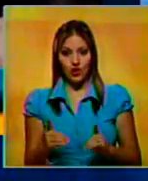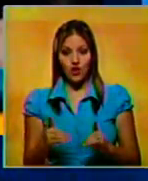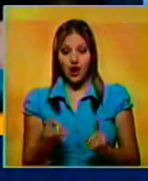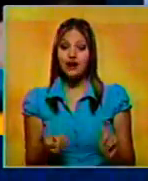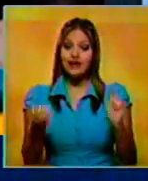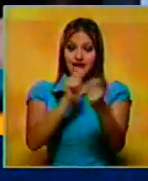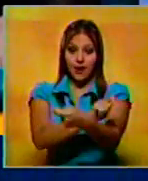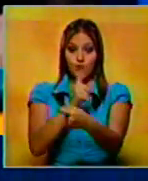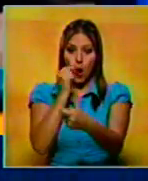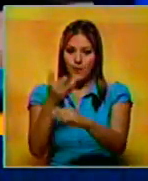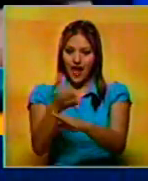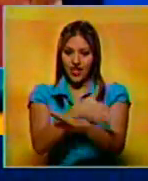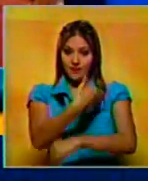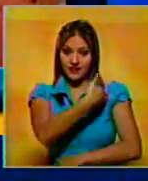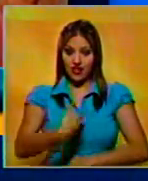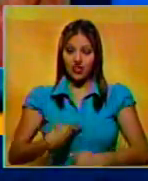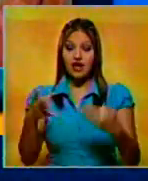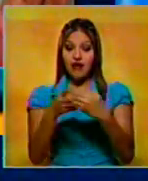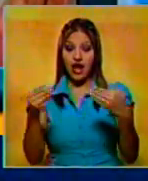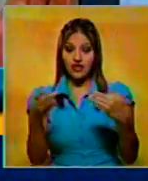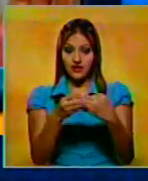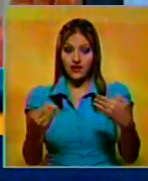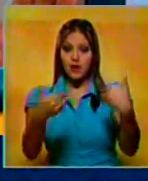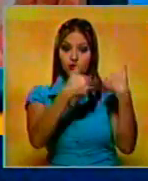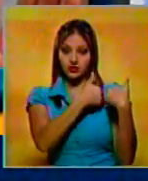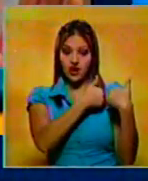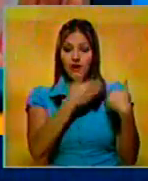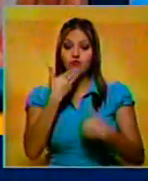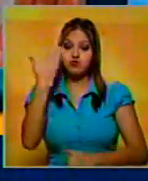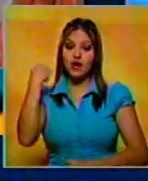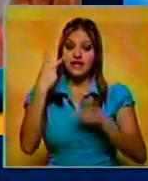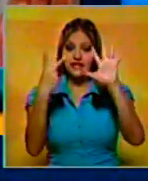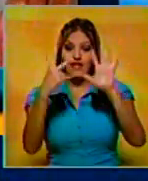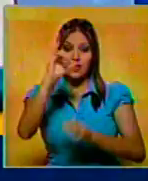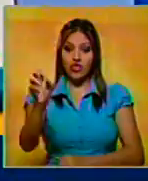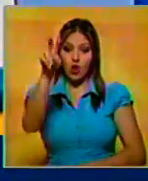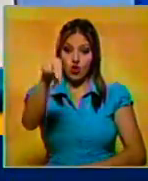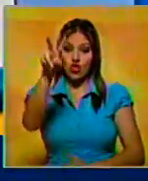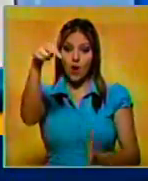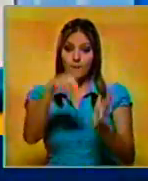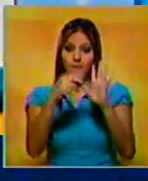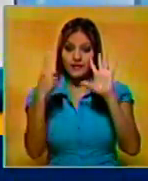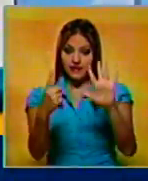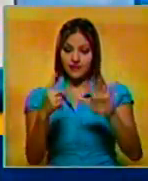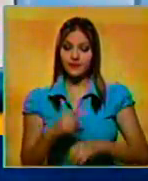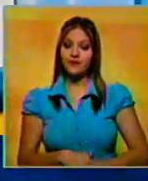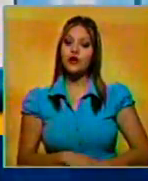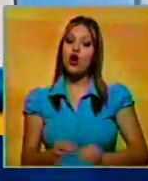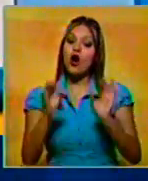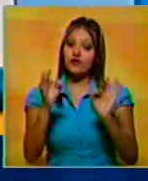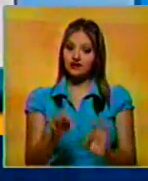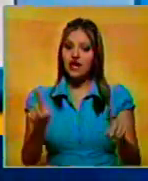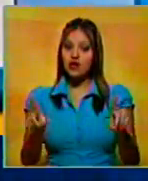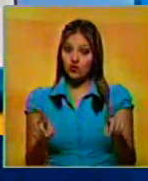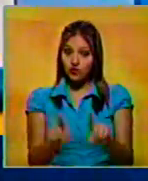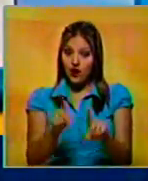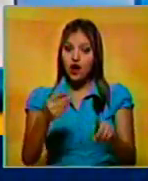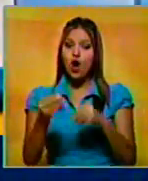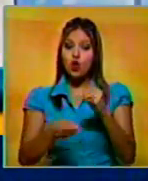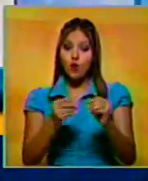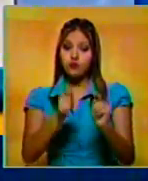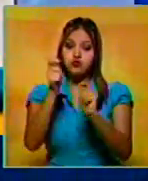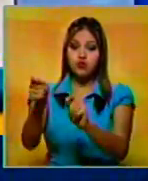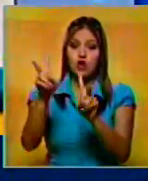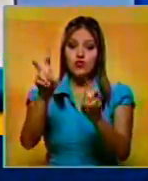sustituye a Manuel Barroso quien se desempeñaba en el cargo desde el pasado 7 de junio de 2006 en la gaceta también Se informa sobre la